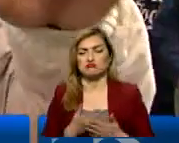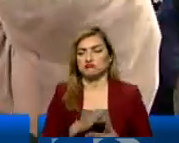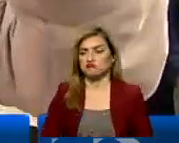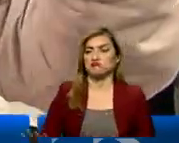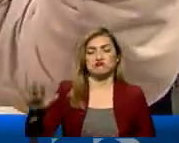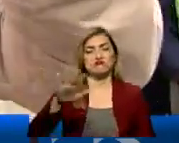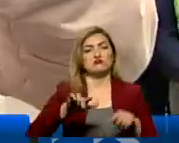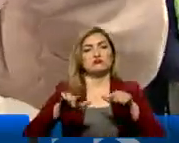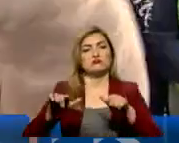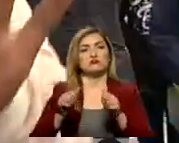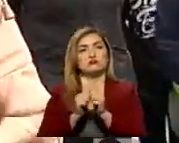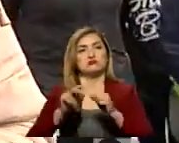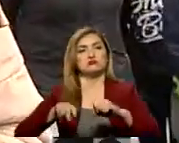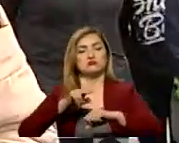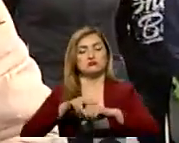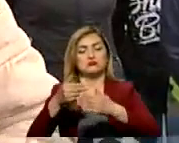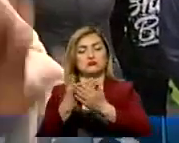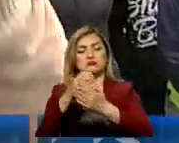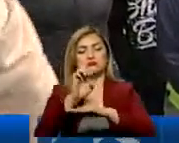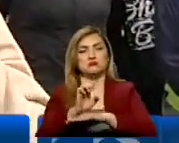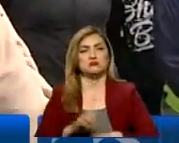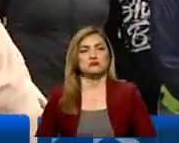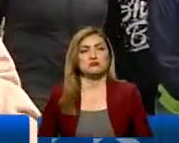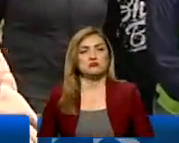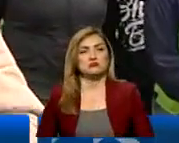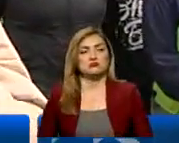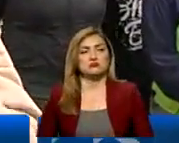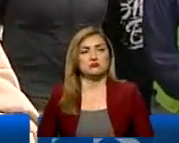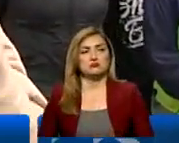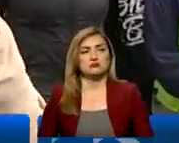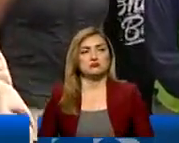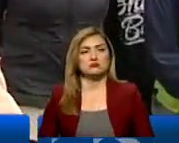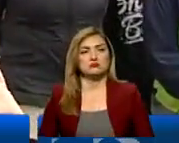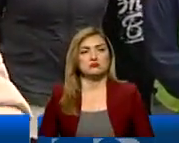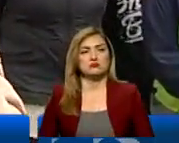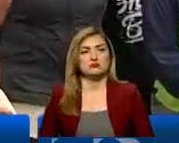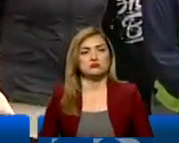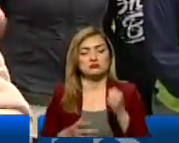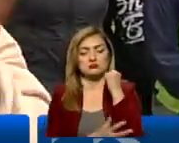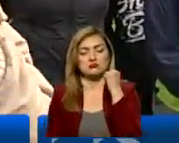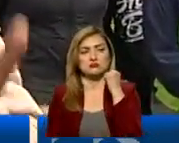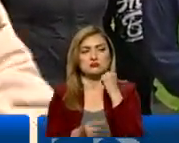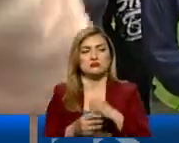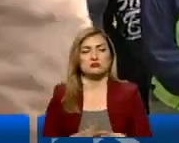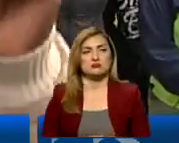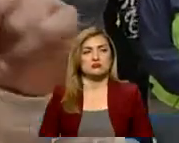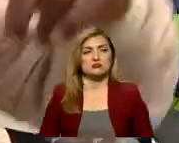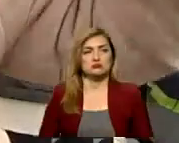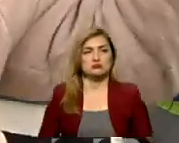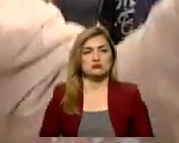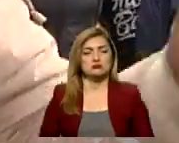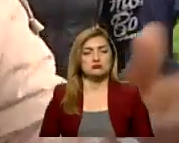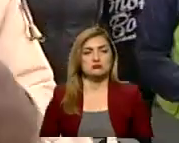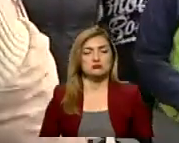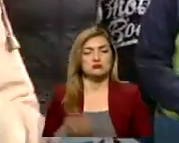aquí de Unidad Nacional y Nuevo Ecuador, como se llama, es posesionario, solo gente de necesidad y de gente que ha invadido a tanto como